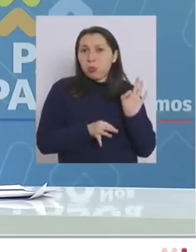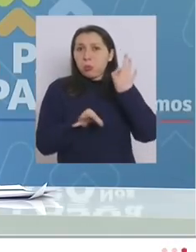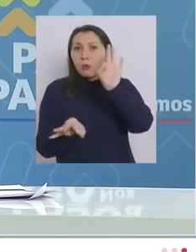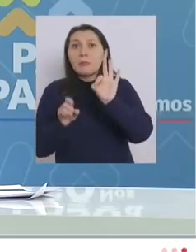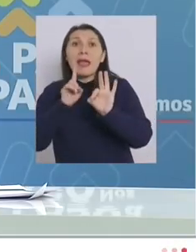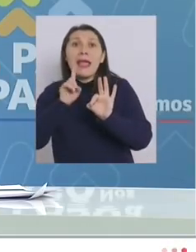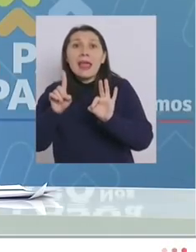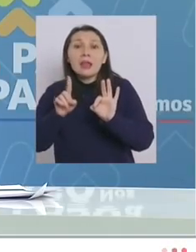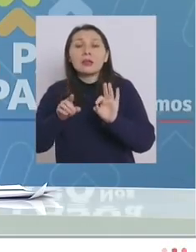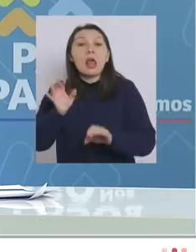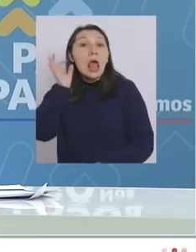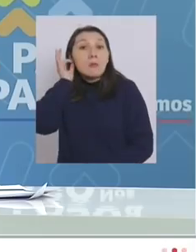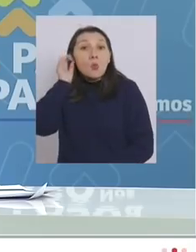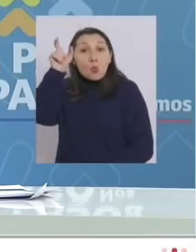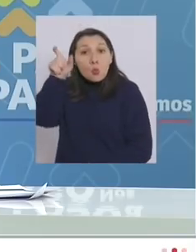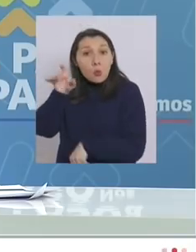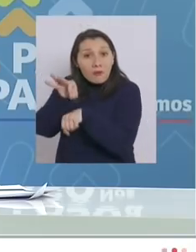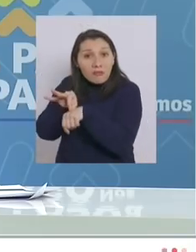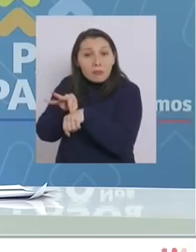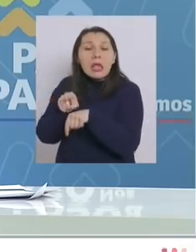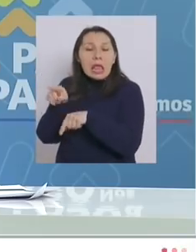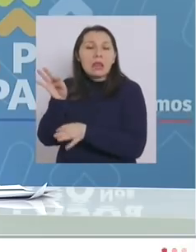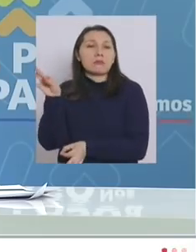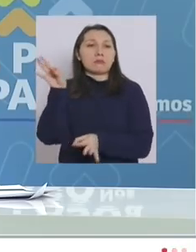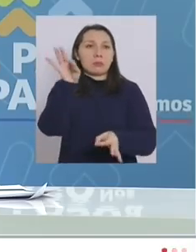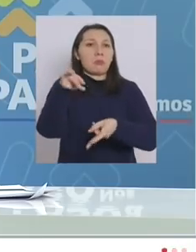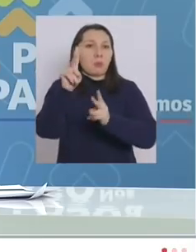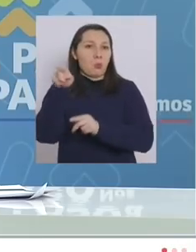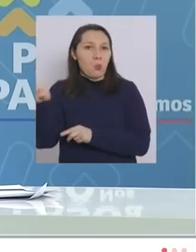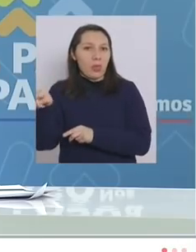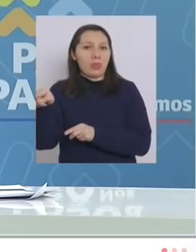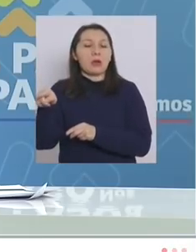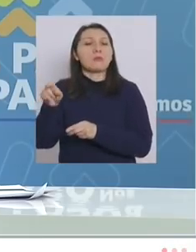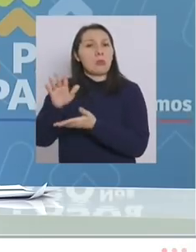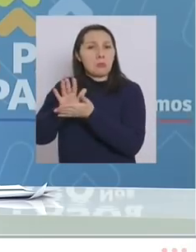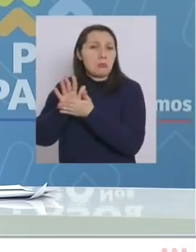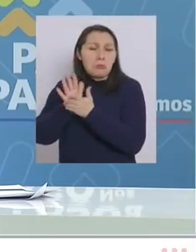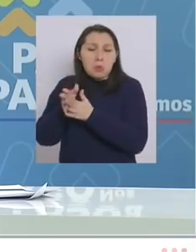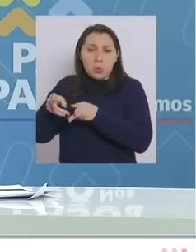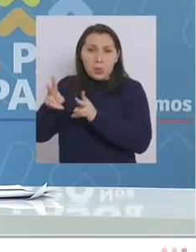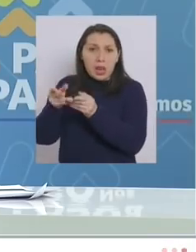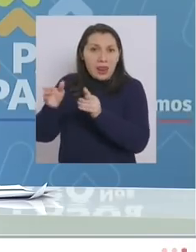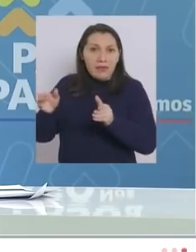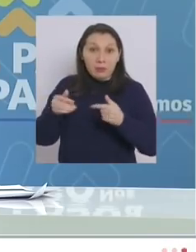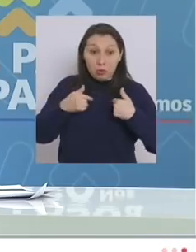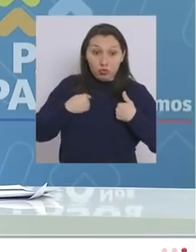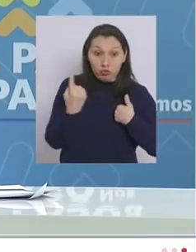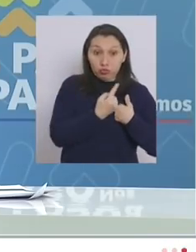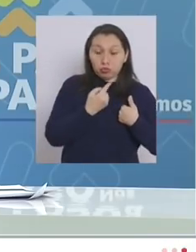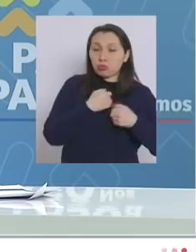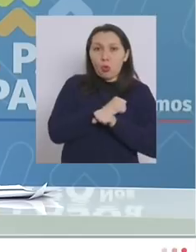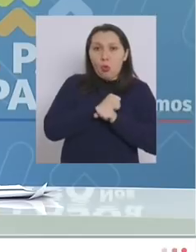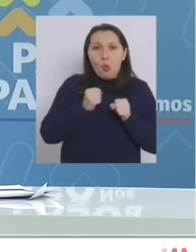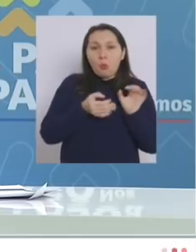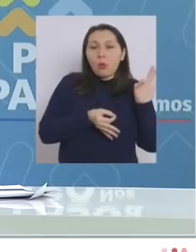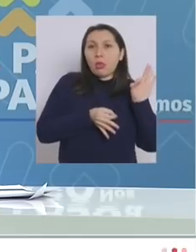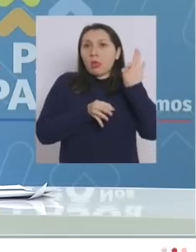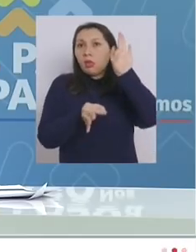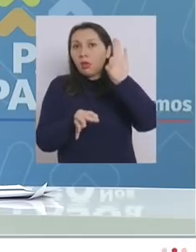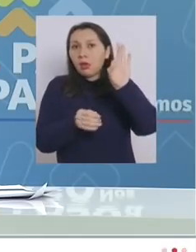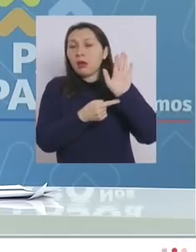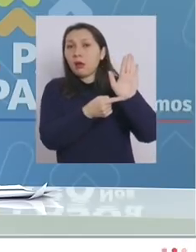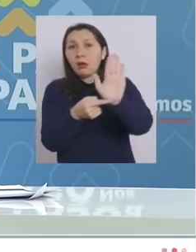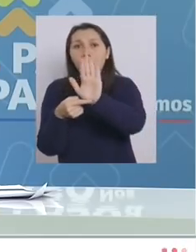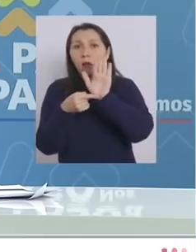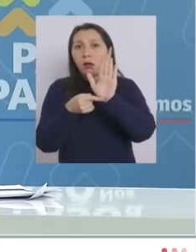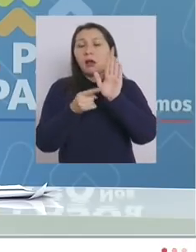que mostrarlo la paciente. Si la paciente quiere mostrar sus exámenes, tiene todo el derecho y la libertad. Nosotros como autoridad sanitaria no